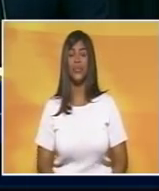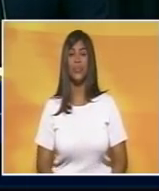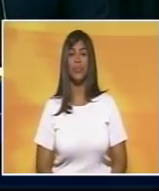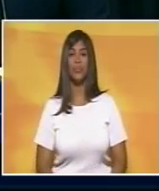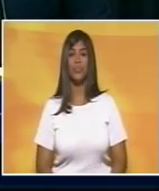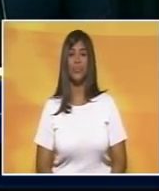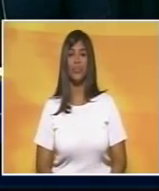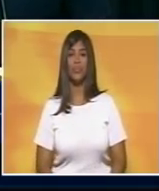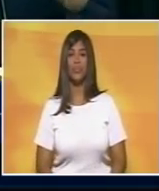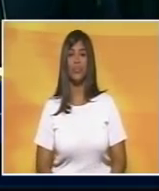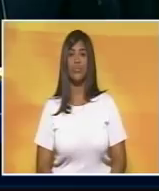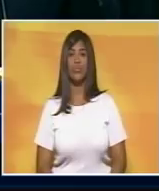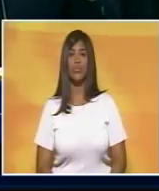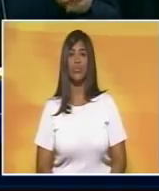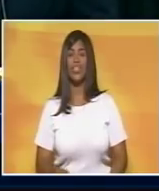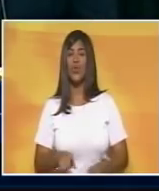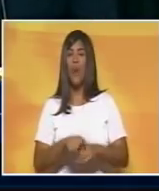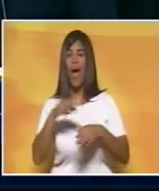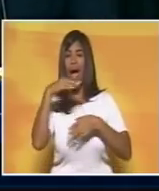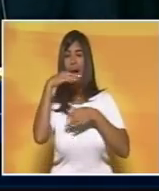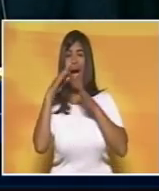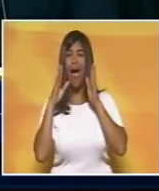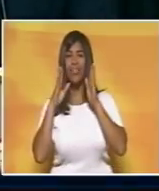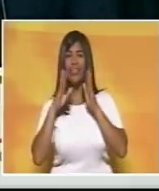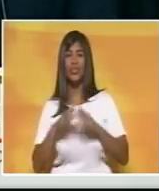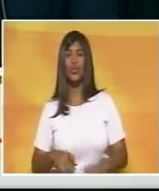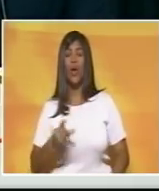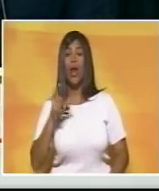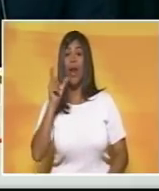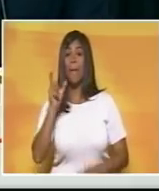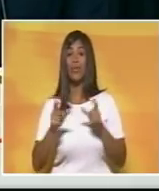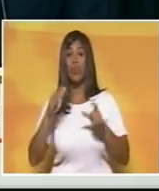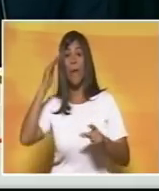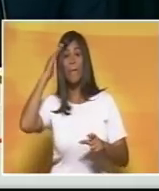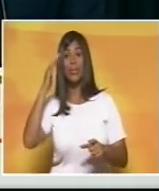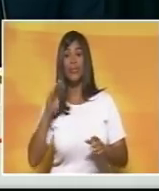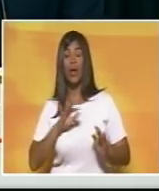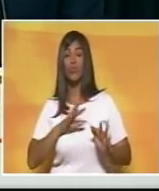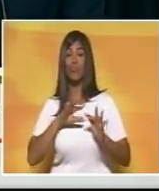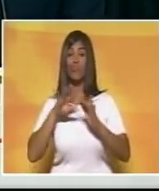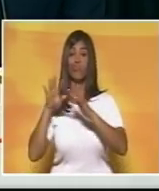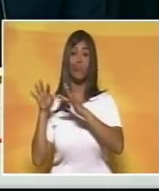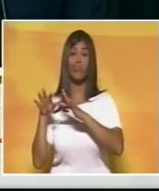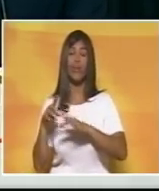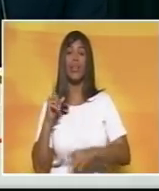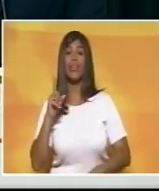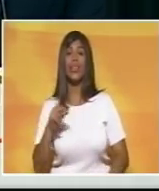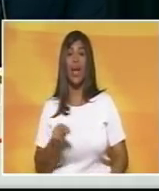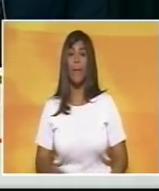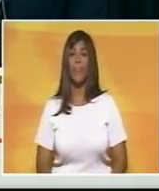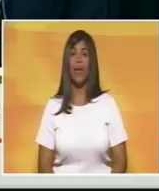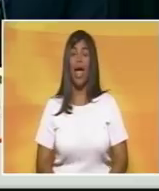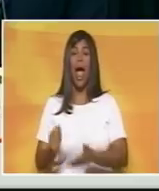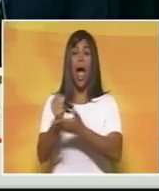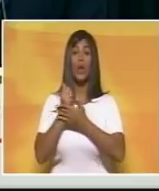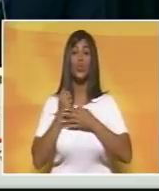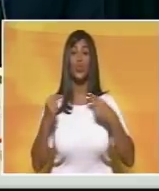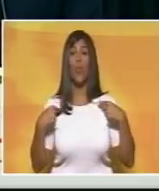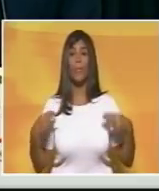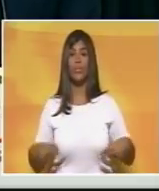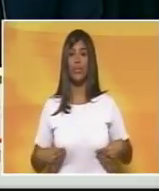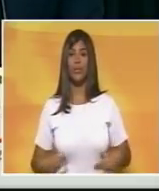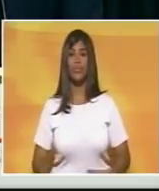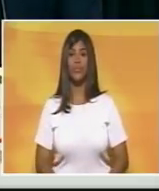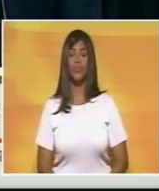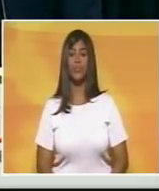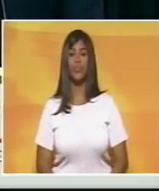en la supuesta atención de los militares desertores y también de la llamada ayuda